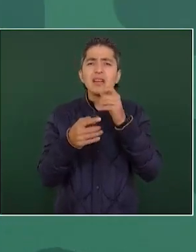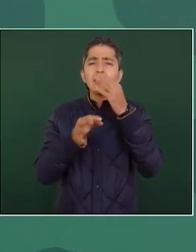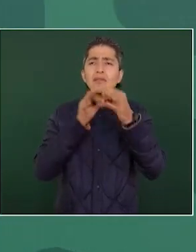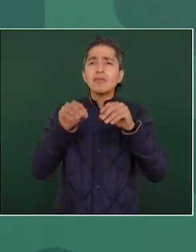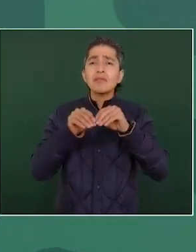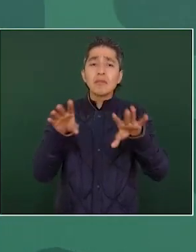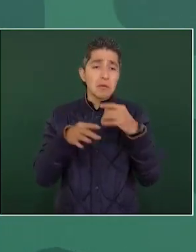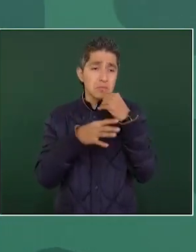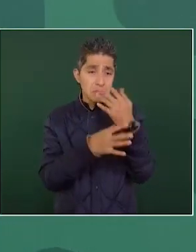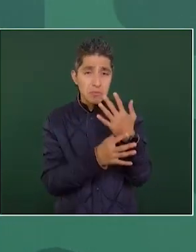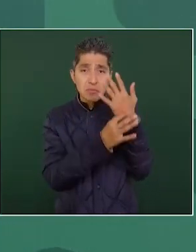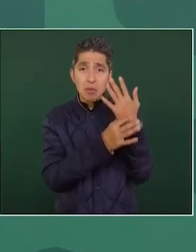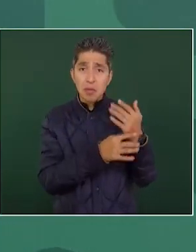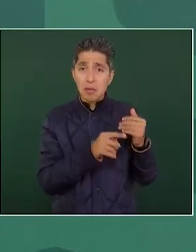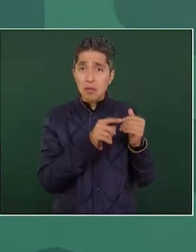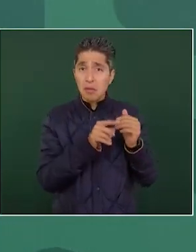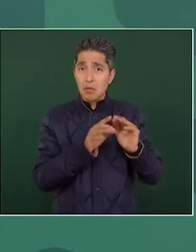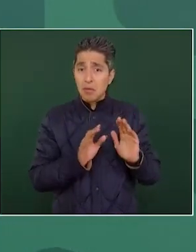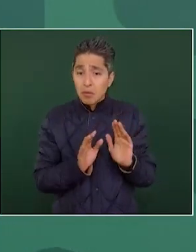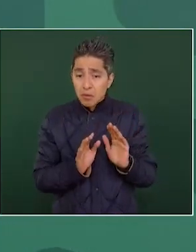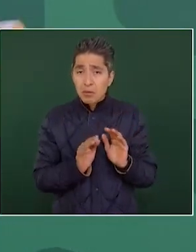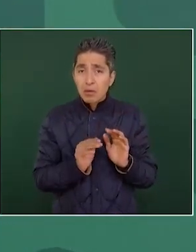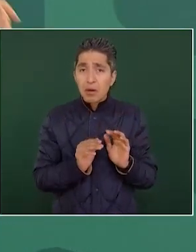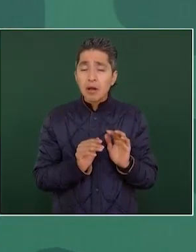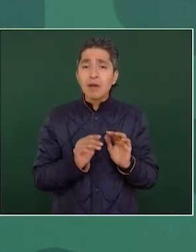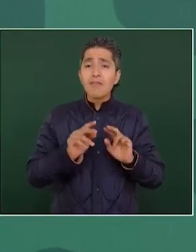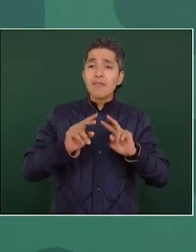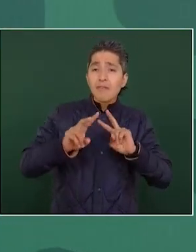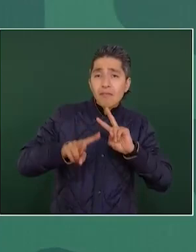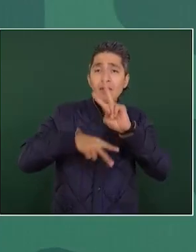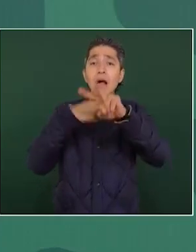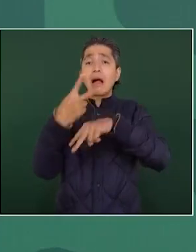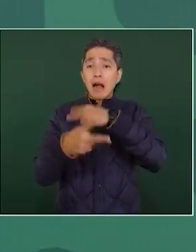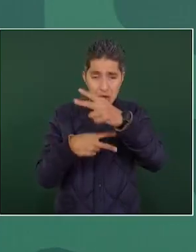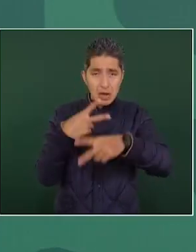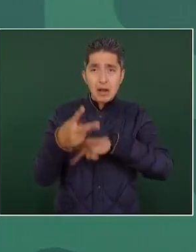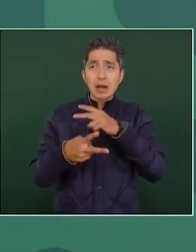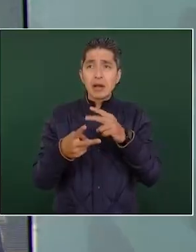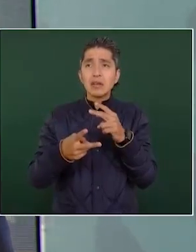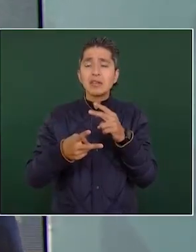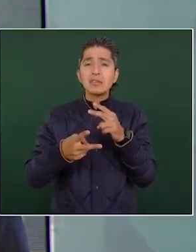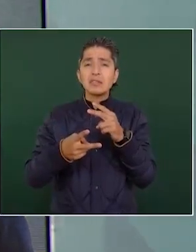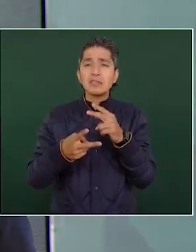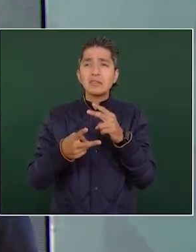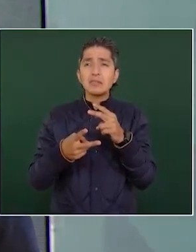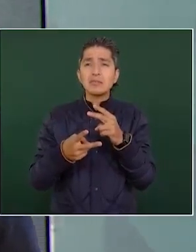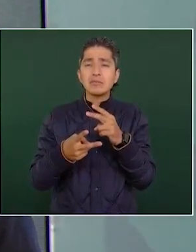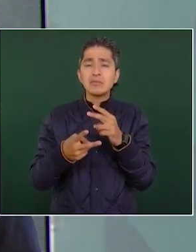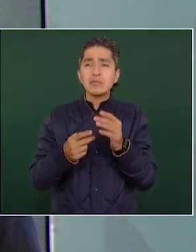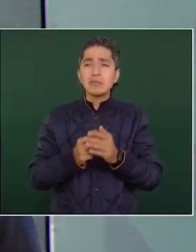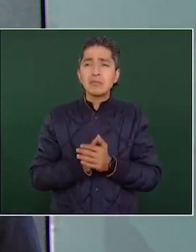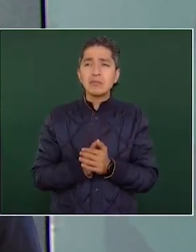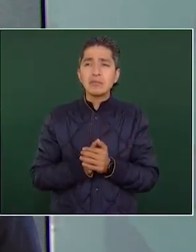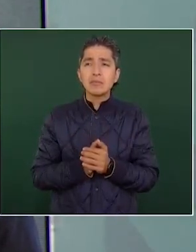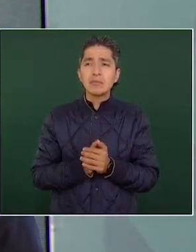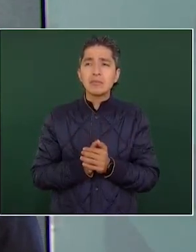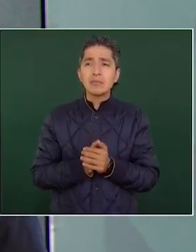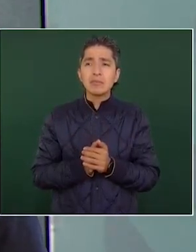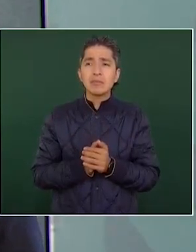ir a los actos de